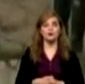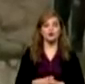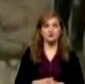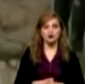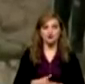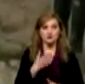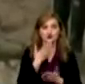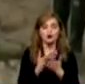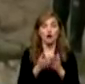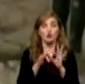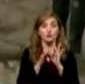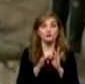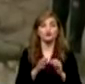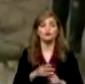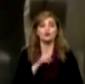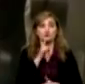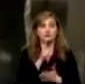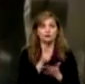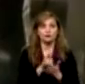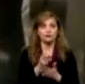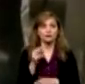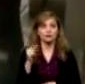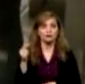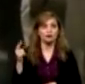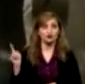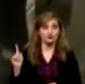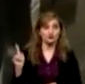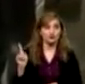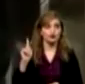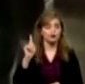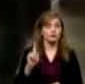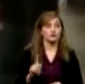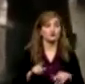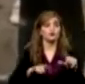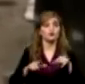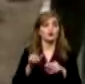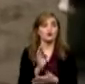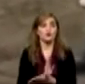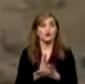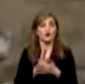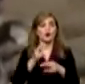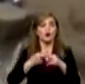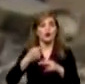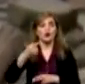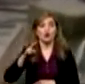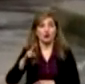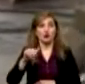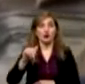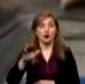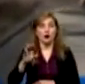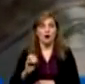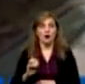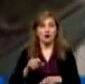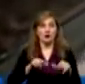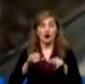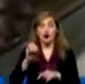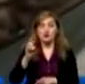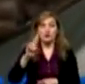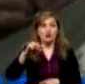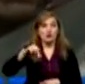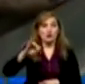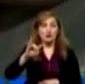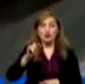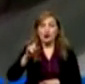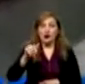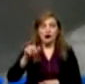Muchas gracias, compañeras. Así es, nosotros rápidamente nos trasladamos aquí al barrio El Guabo en el sector de Orquídeas, porque